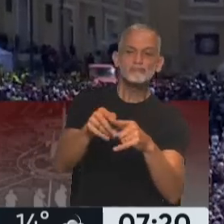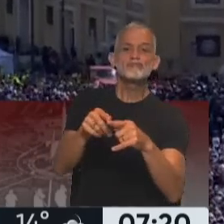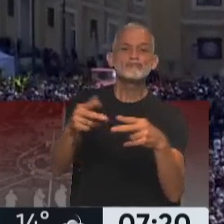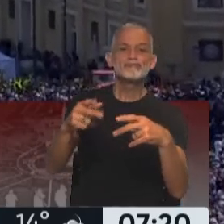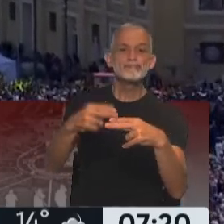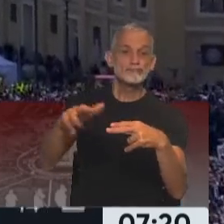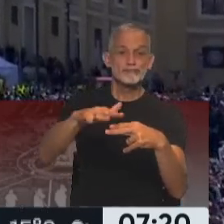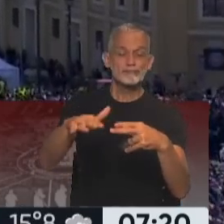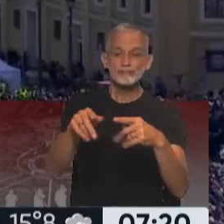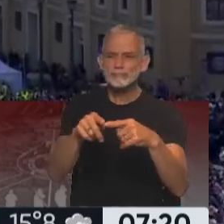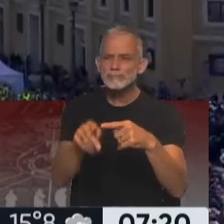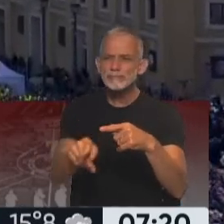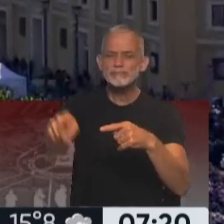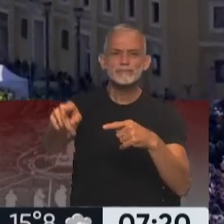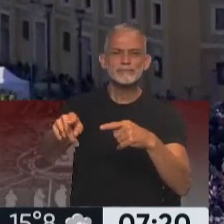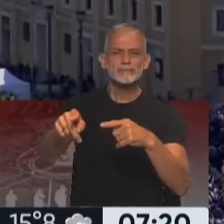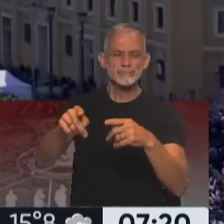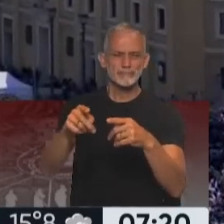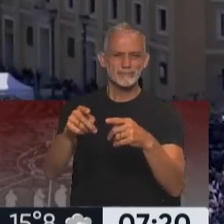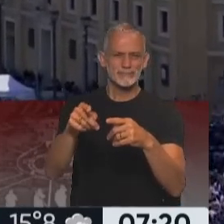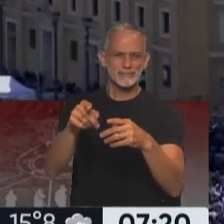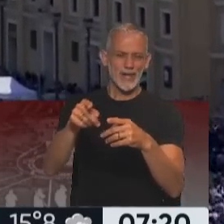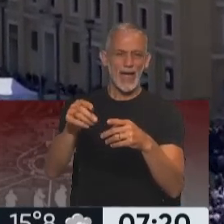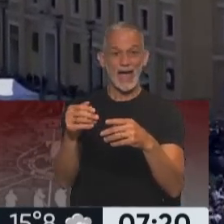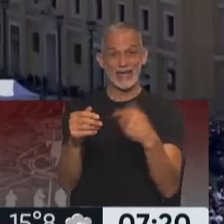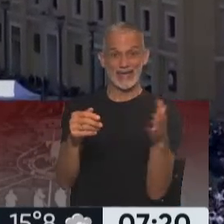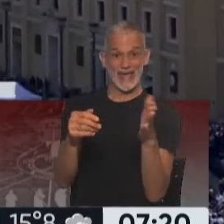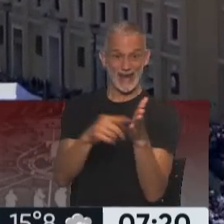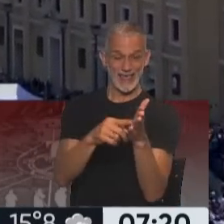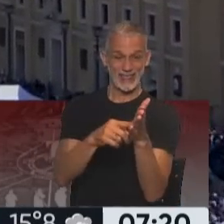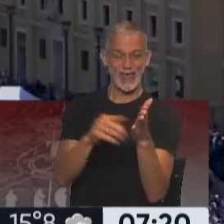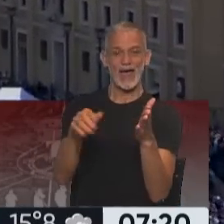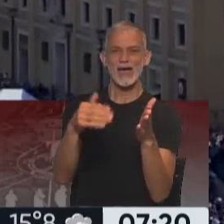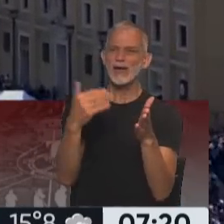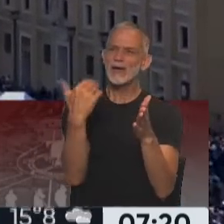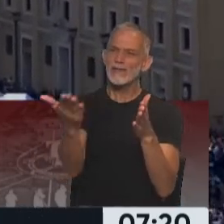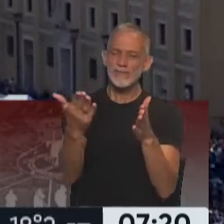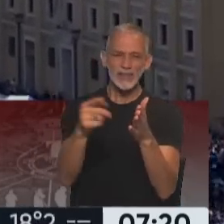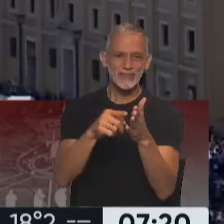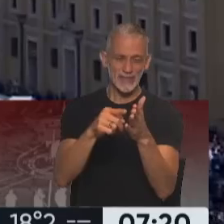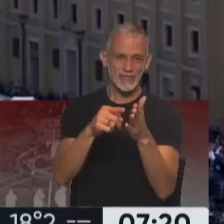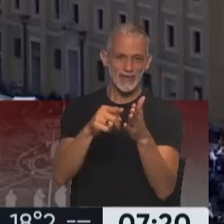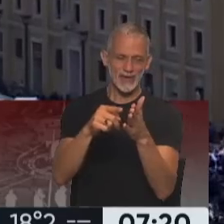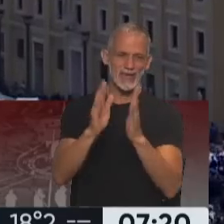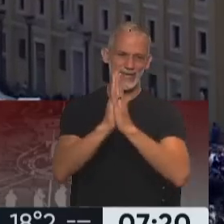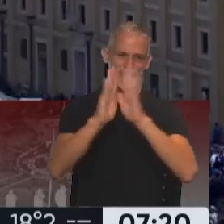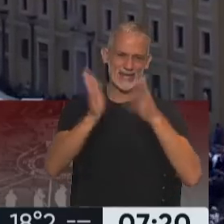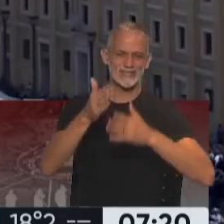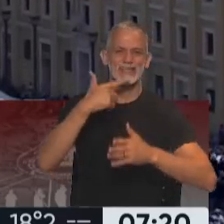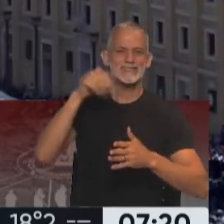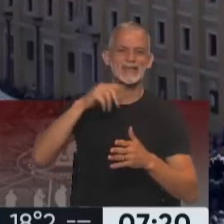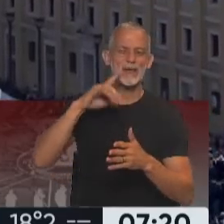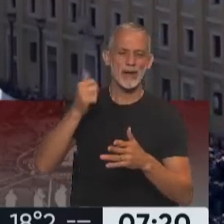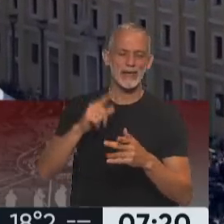prácticamente llega hasta San Giovanni in Laterano a la izquierda y estás enfrente de la iglesia de Santa María. Pasa algunas paradas,